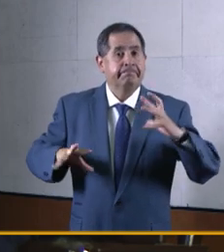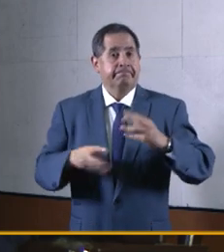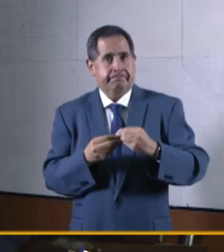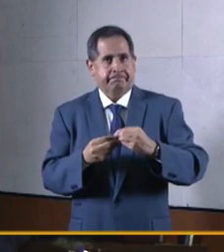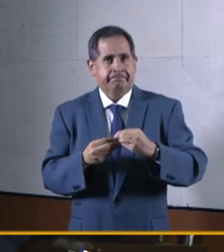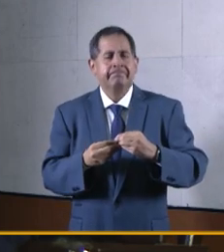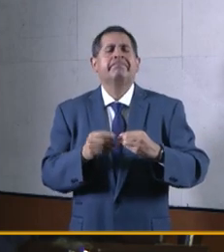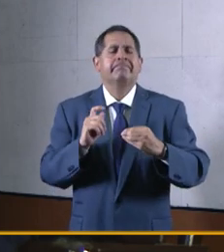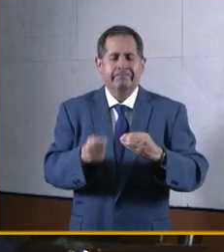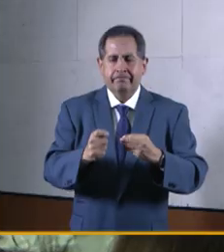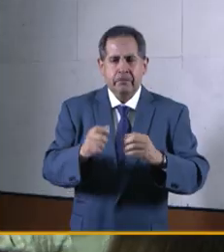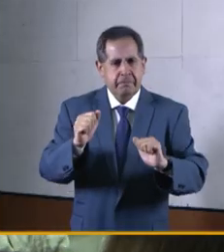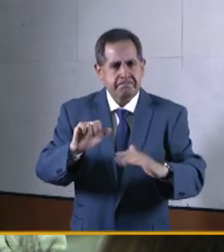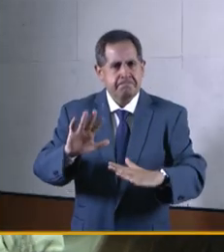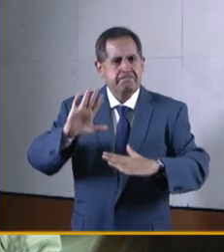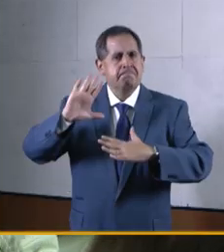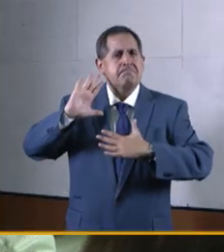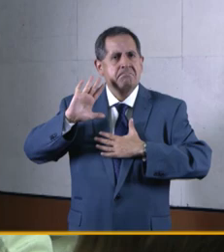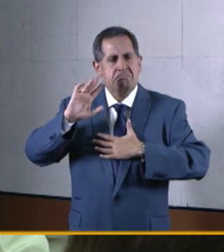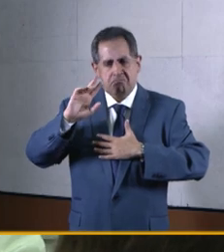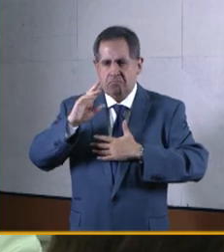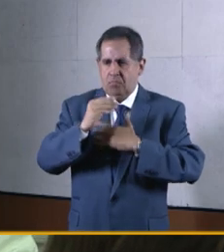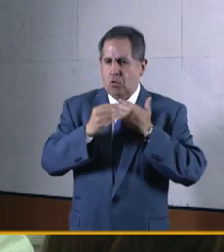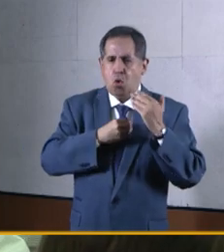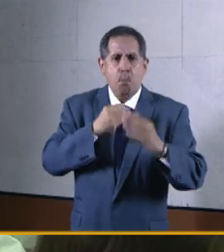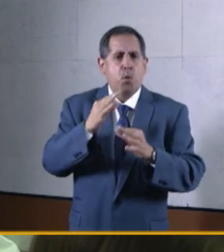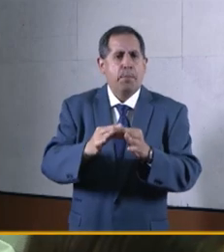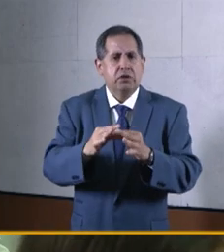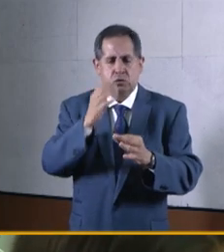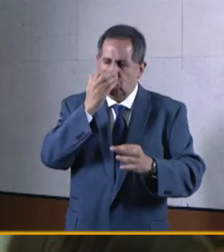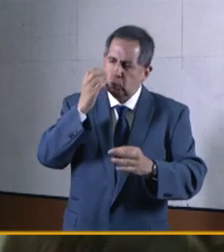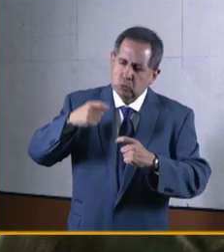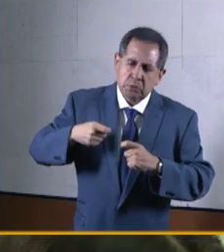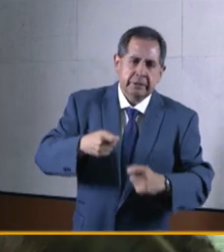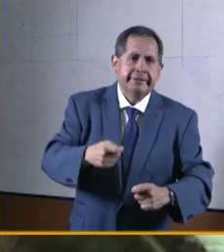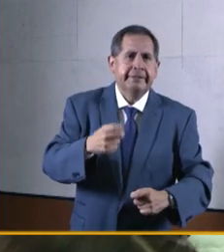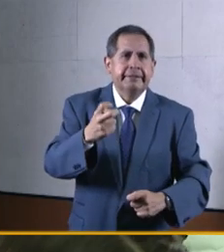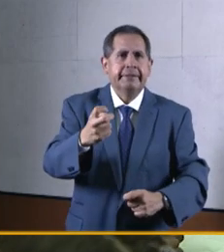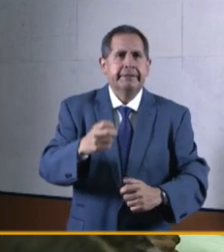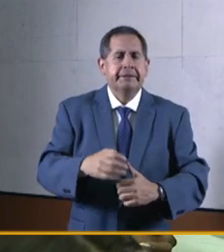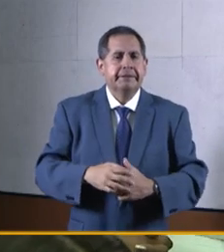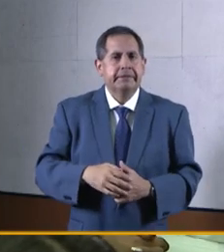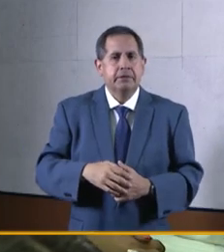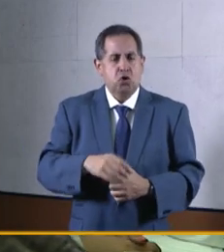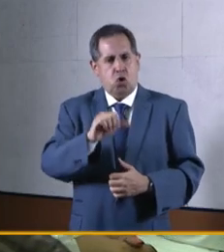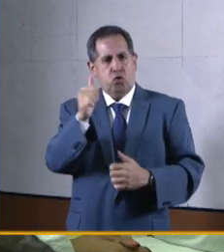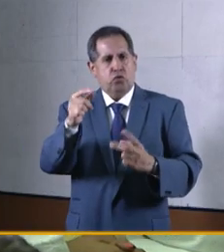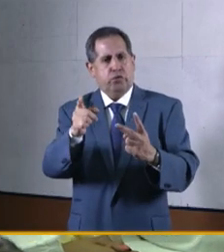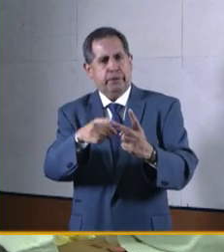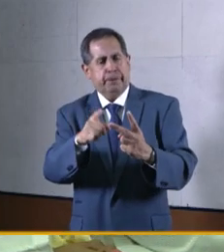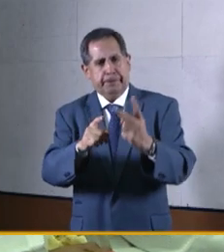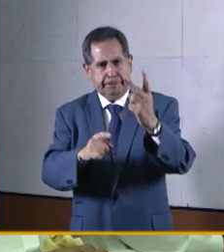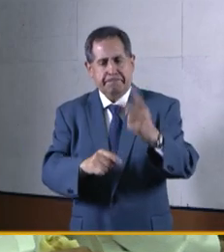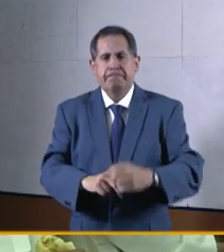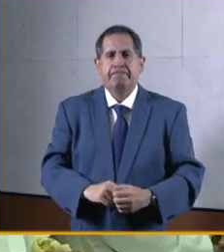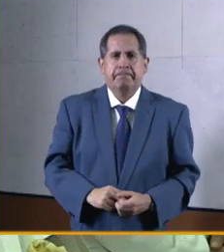uno de nuestros compromisos y una de nuestras tradiciones veamos otro